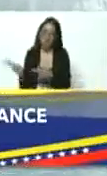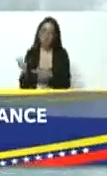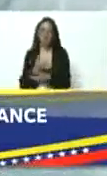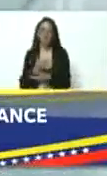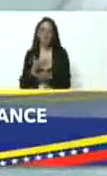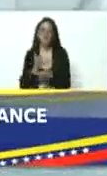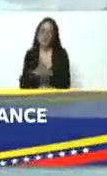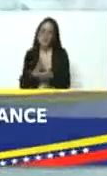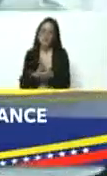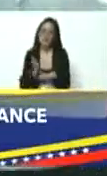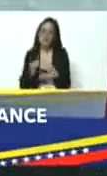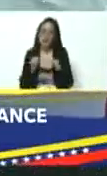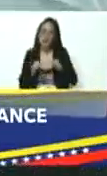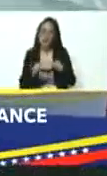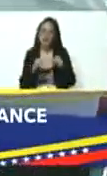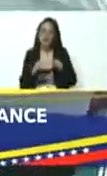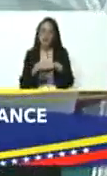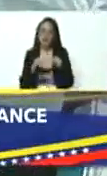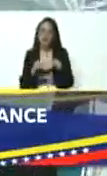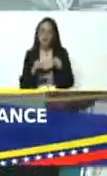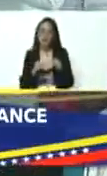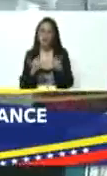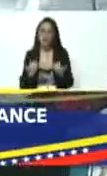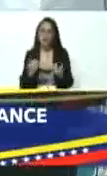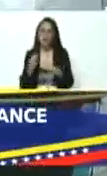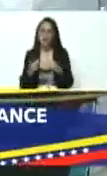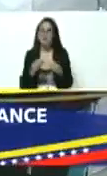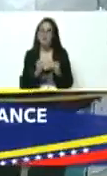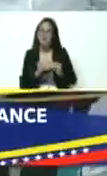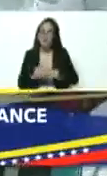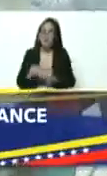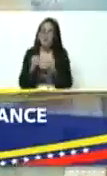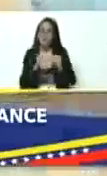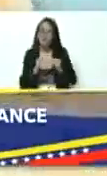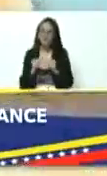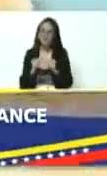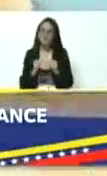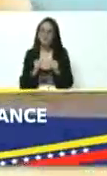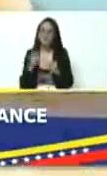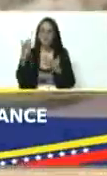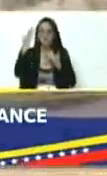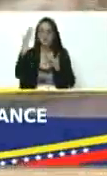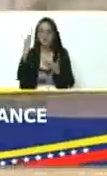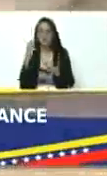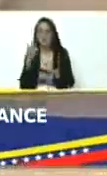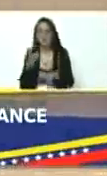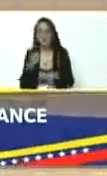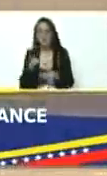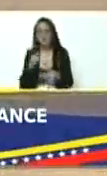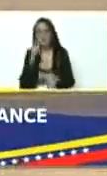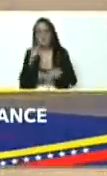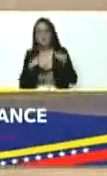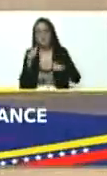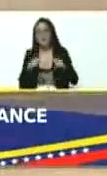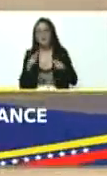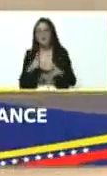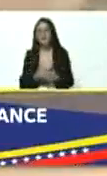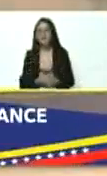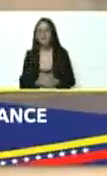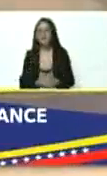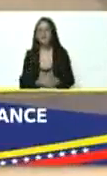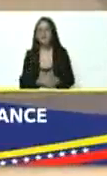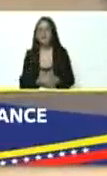siempre. Entonces continuamos, ¿verdad? Vamos a ver cómo está la recuperación después de haber saludado a este personal tan hermoso que viene